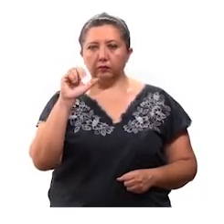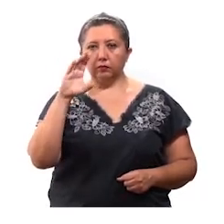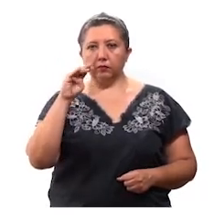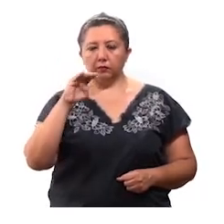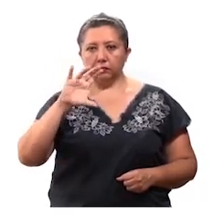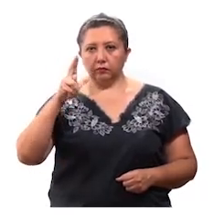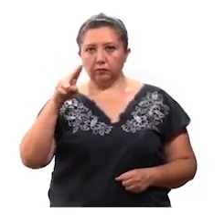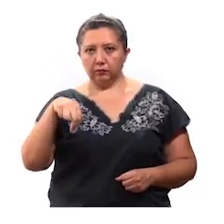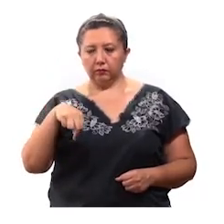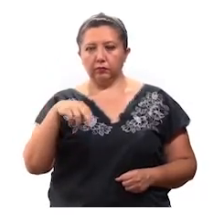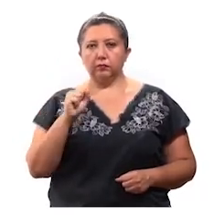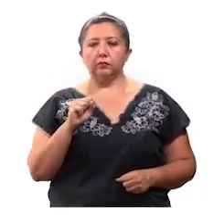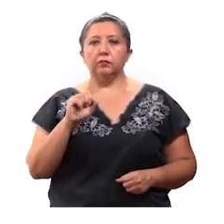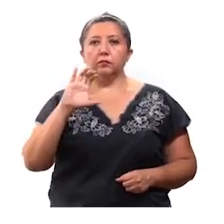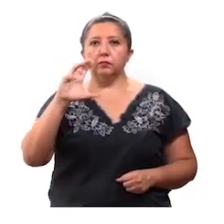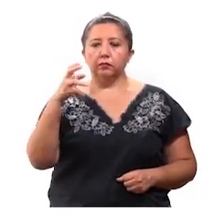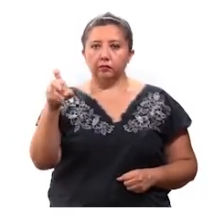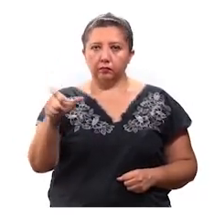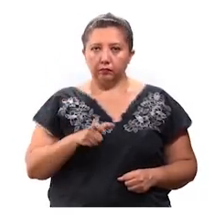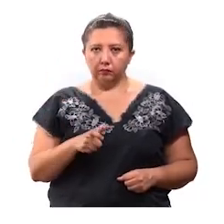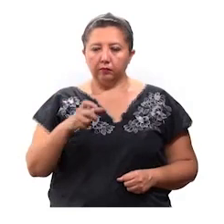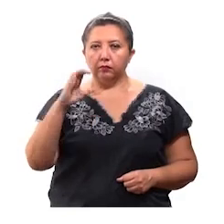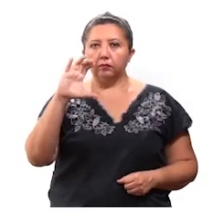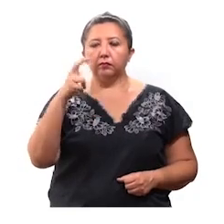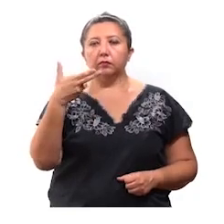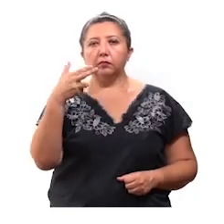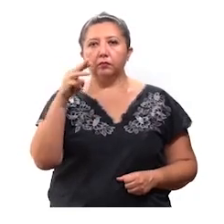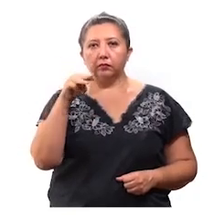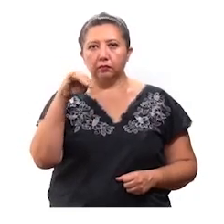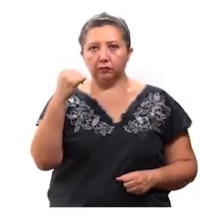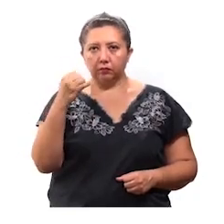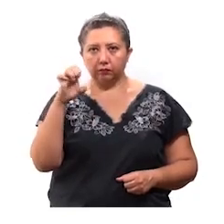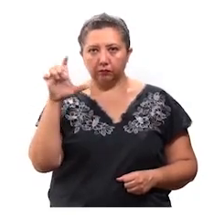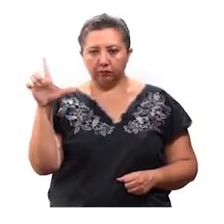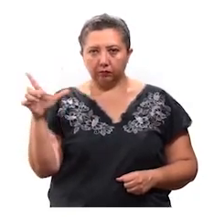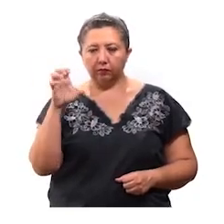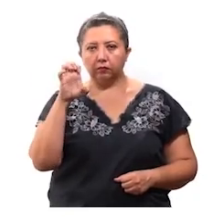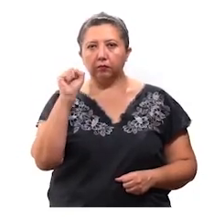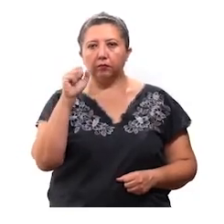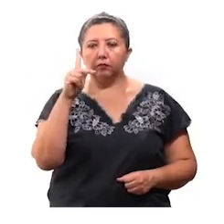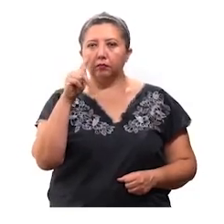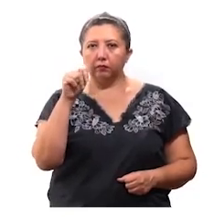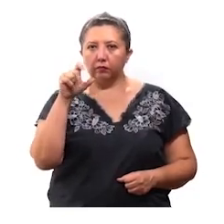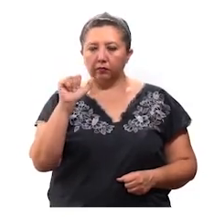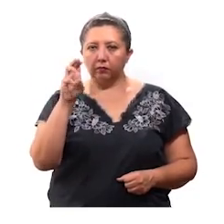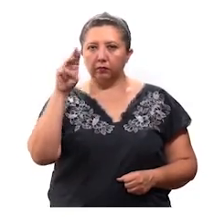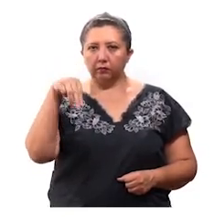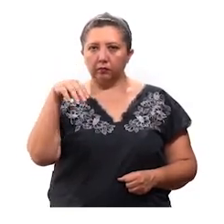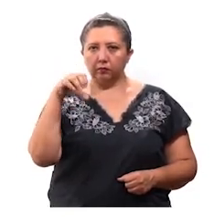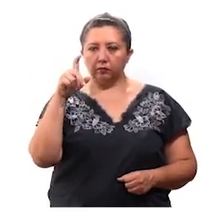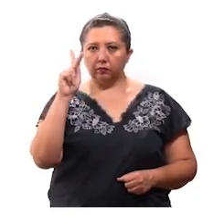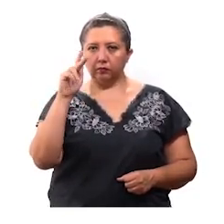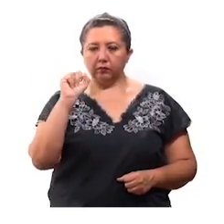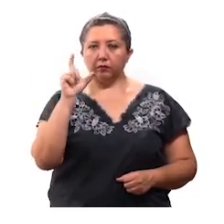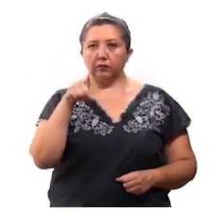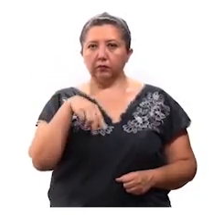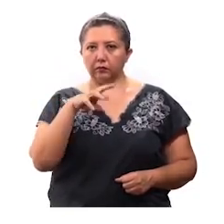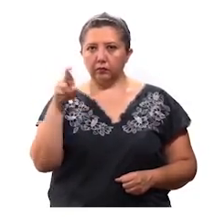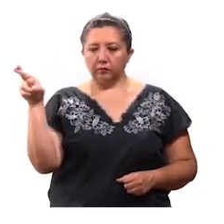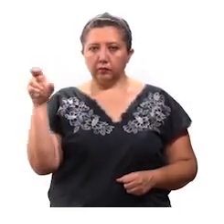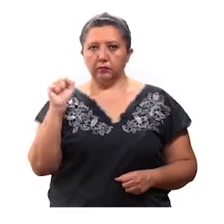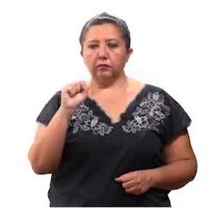Cacalchem, Calotmul, Chemash, Chumayel, Cuncunul, Espita, Mocochá, Quintana